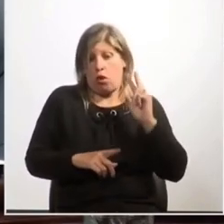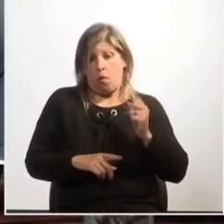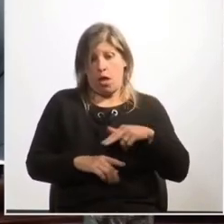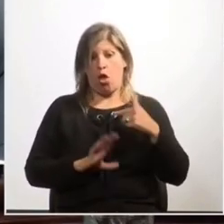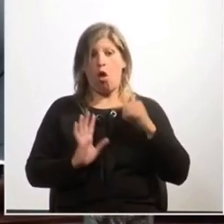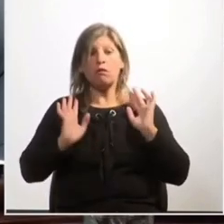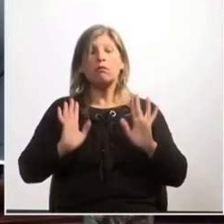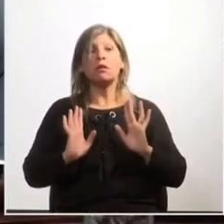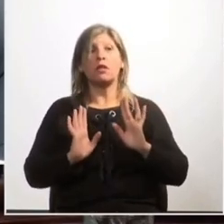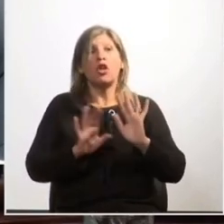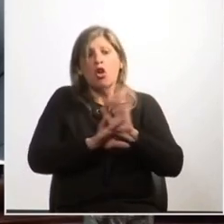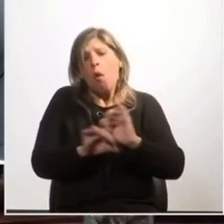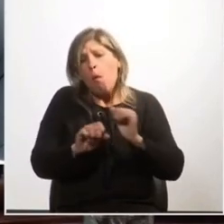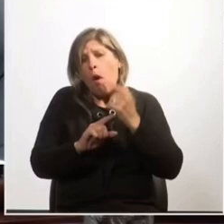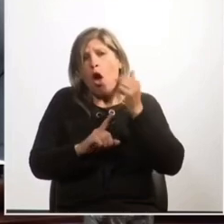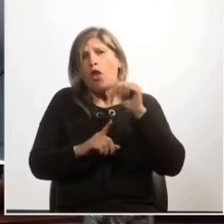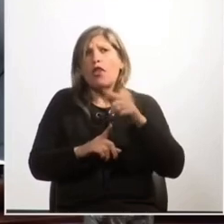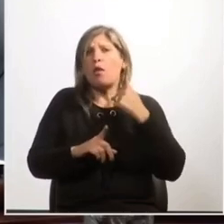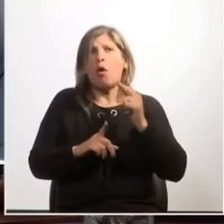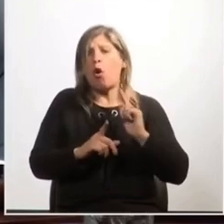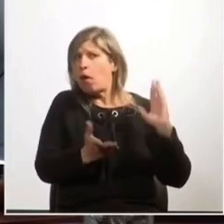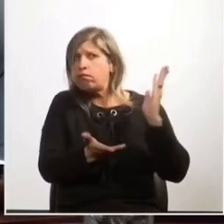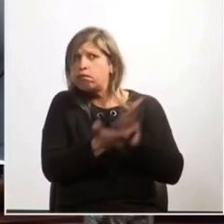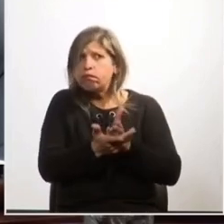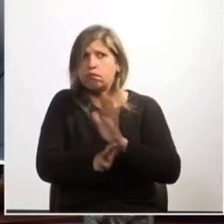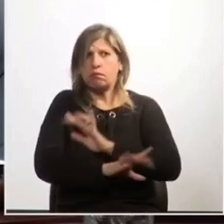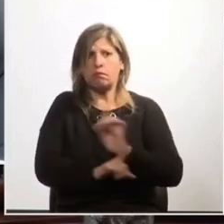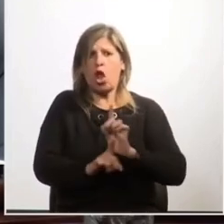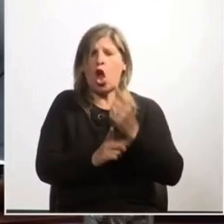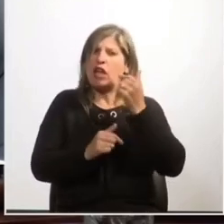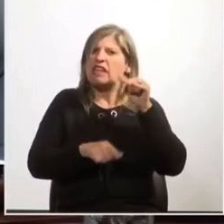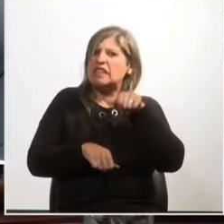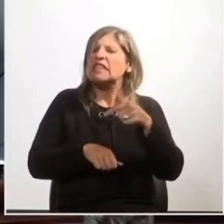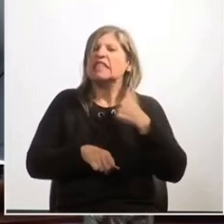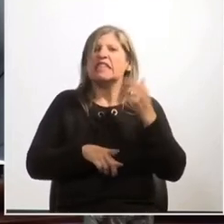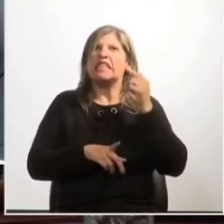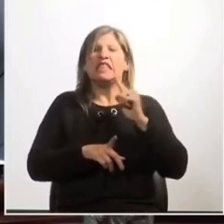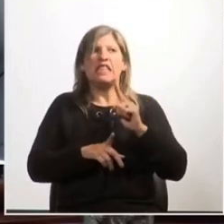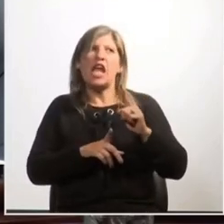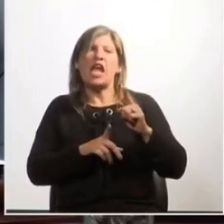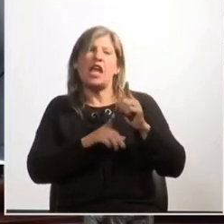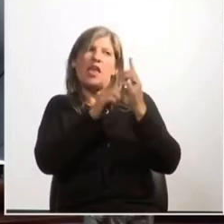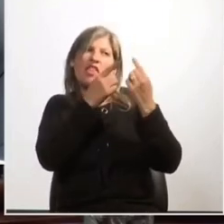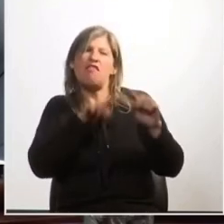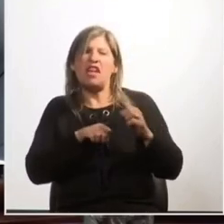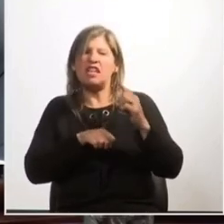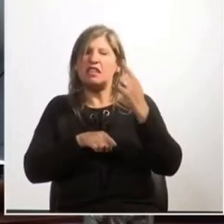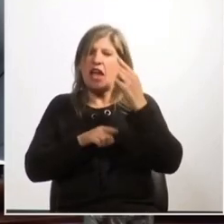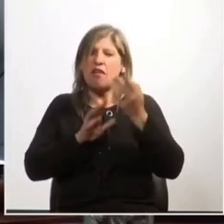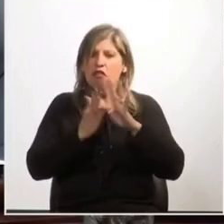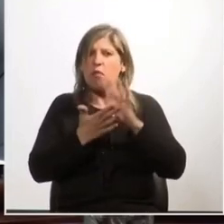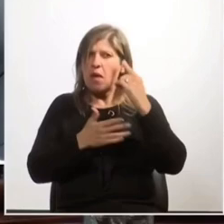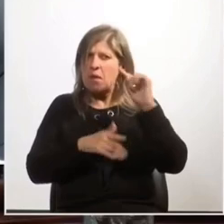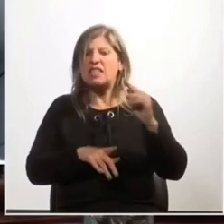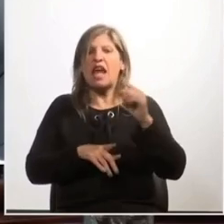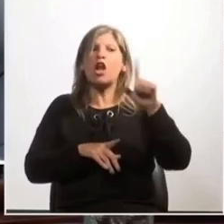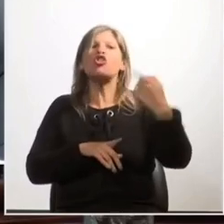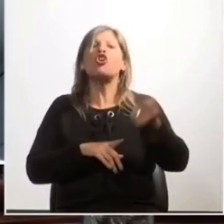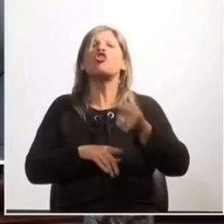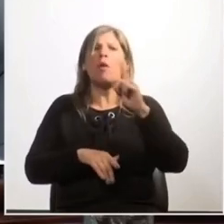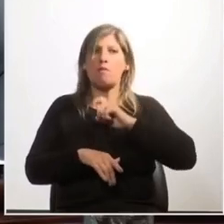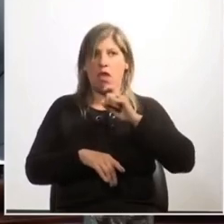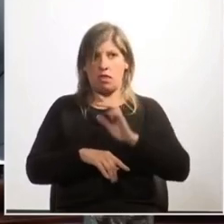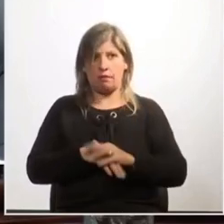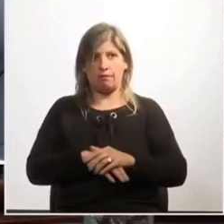ese talante antidemocrático de pensar que si no se piensa como uno, los demás mienten. Y